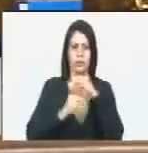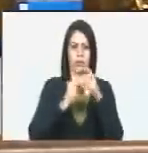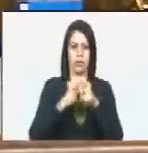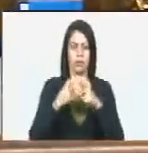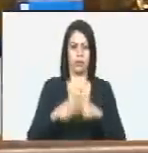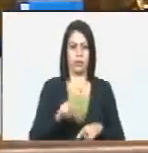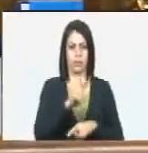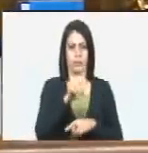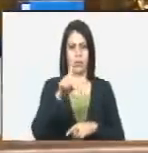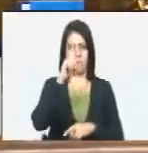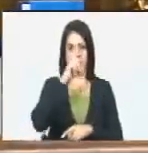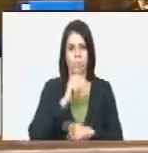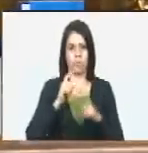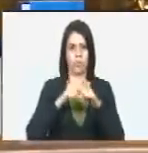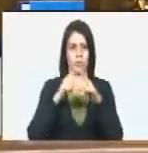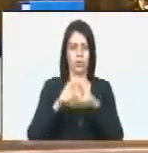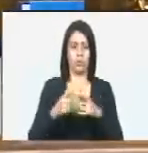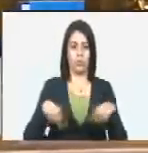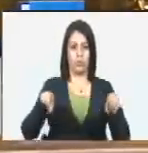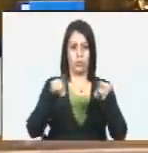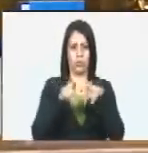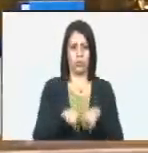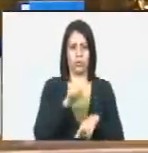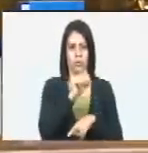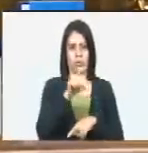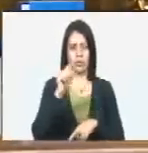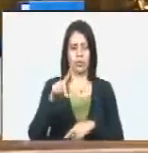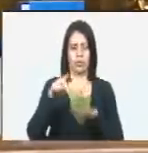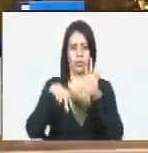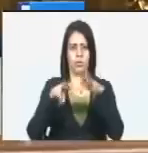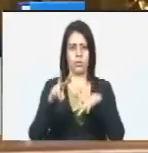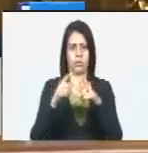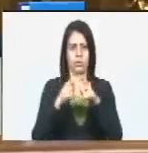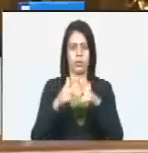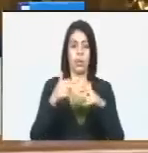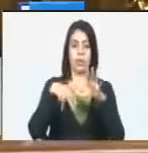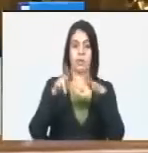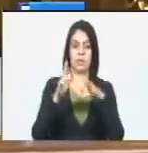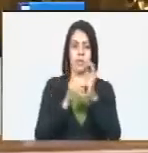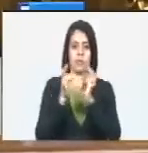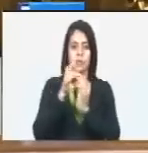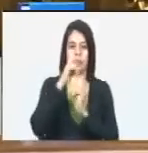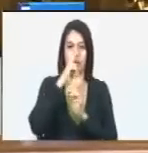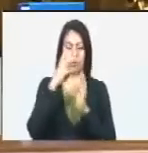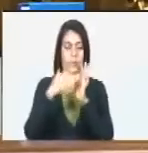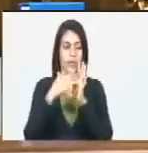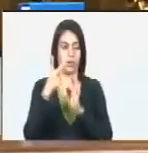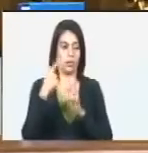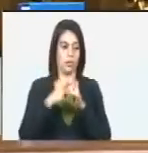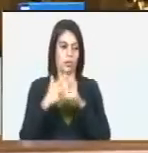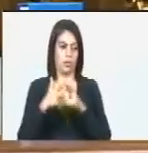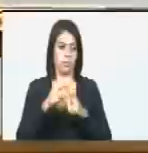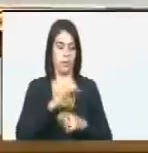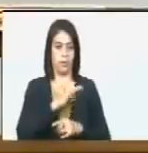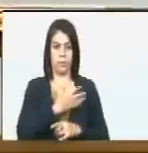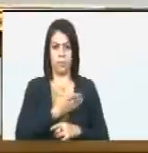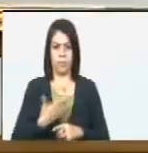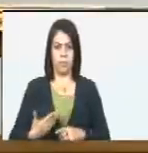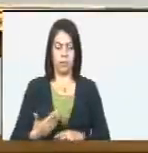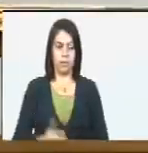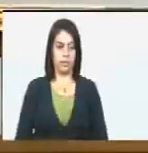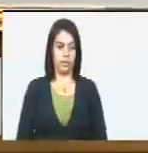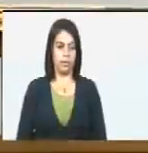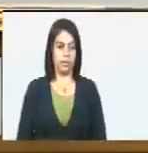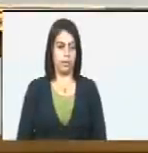años de los sucesos del 11, 12 y 13 de abril de 2002. Es todo, ciudadano presidente. Voy a dar en el derecho de palabra